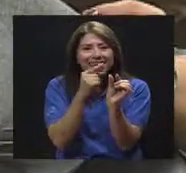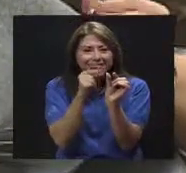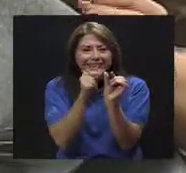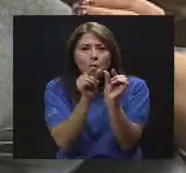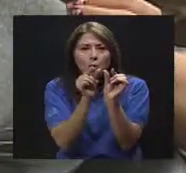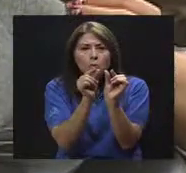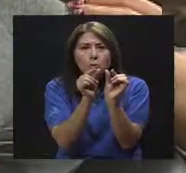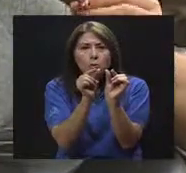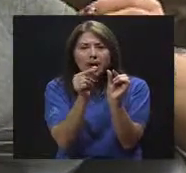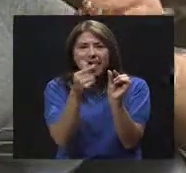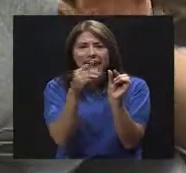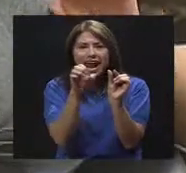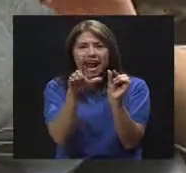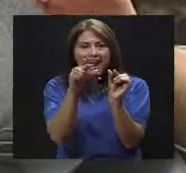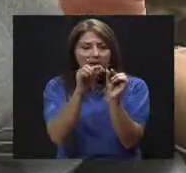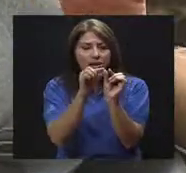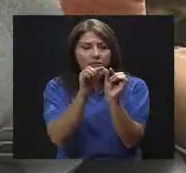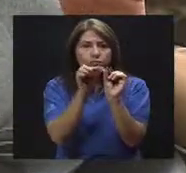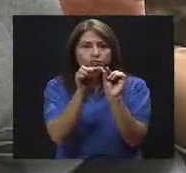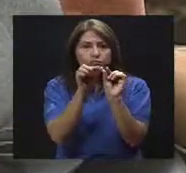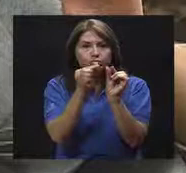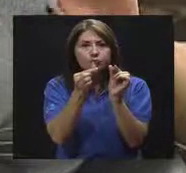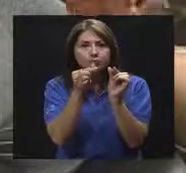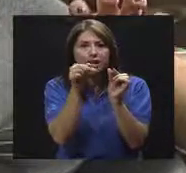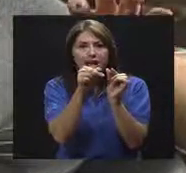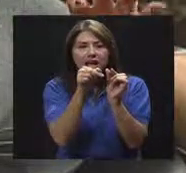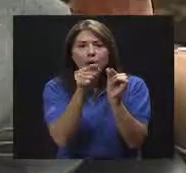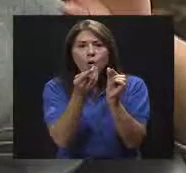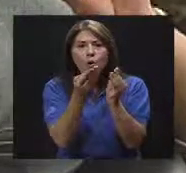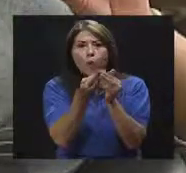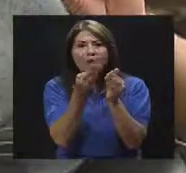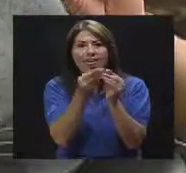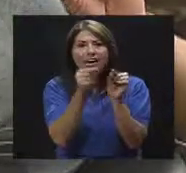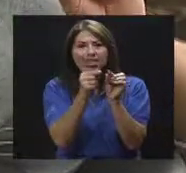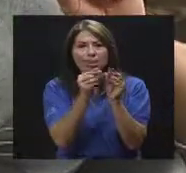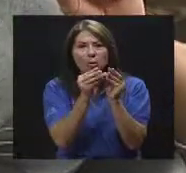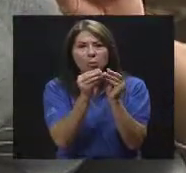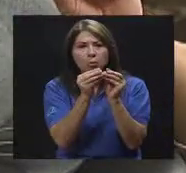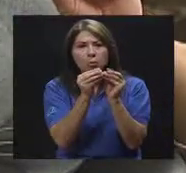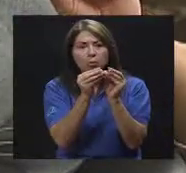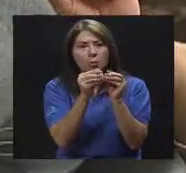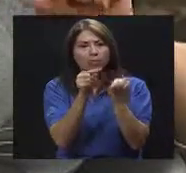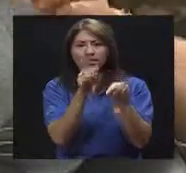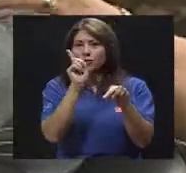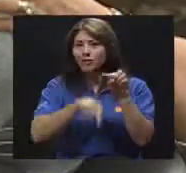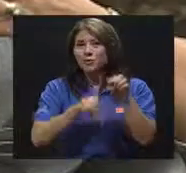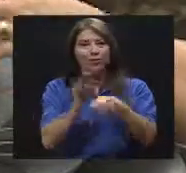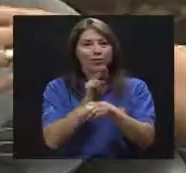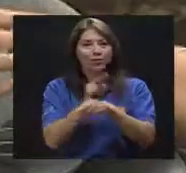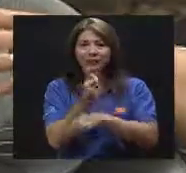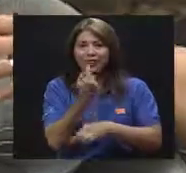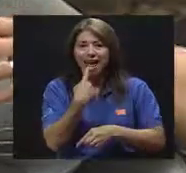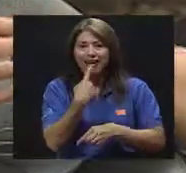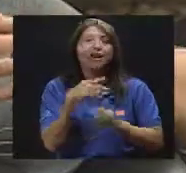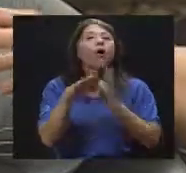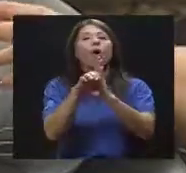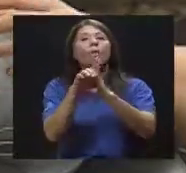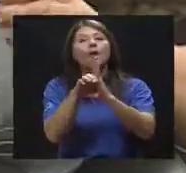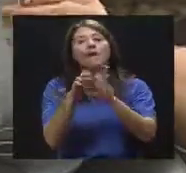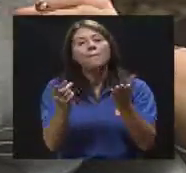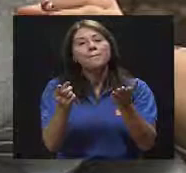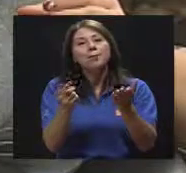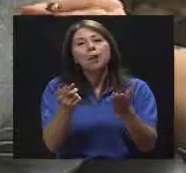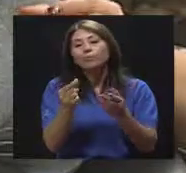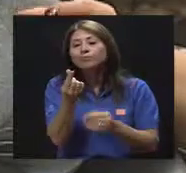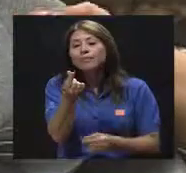como gel suavecitas, y si se abrió el blister y entró humedad, aquello se pone como una gelatina que no se puede consumir. O por